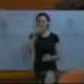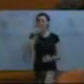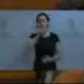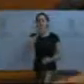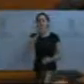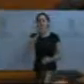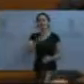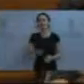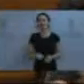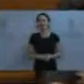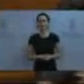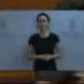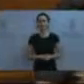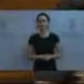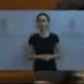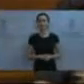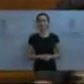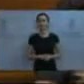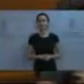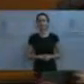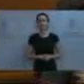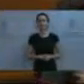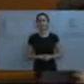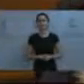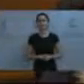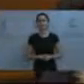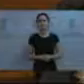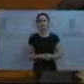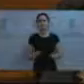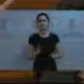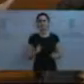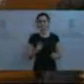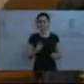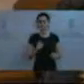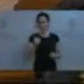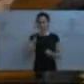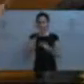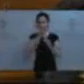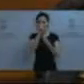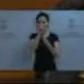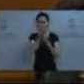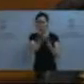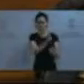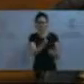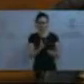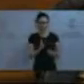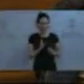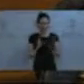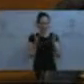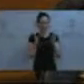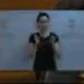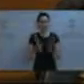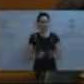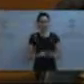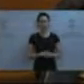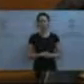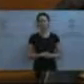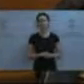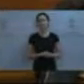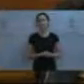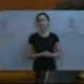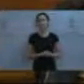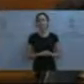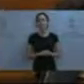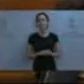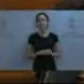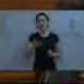socialista. Y creo que lo que me dice de los refuerzos, mire, los refuerzos que ponen